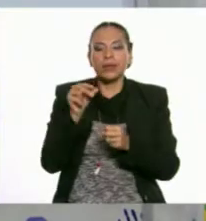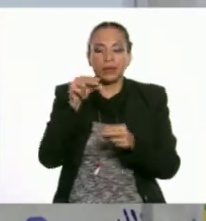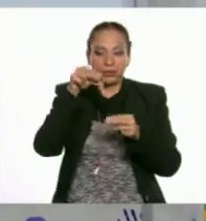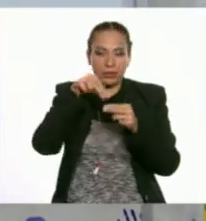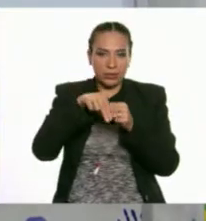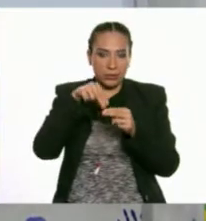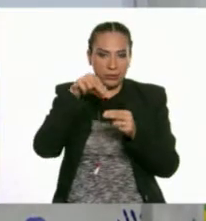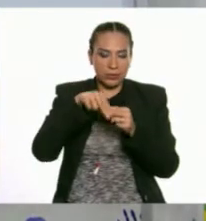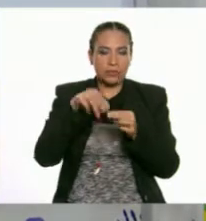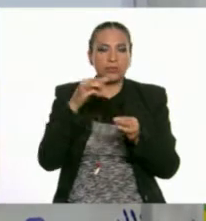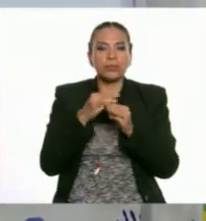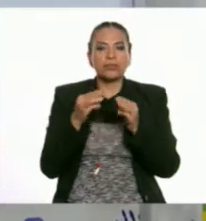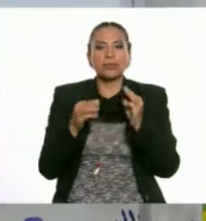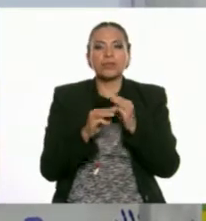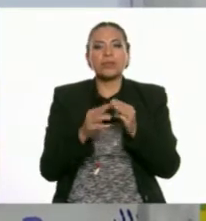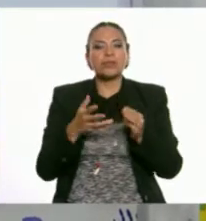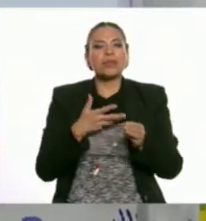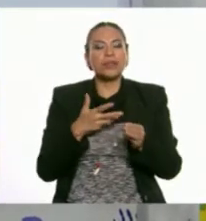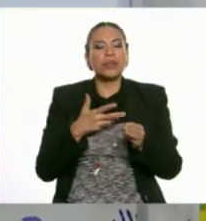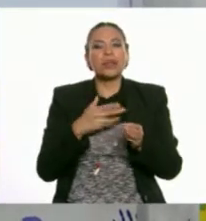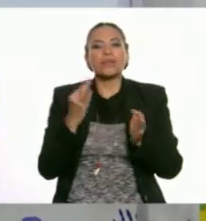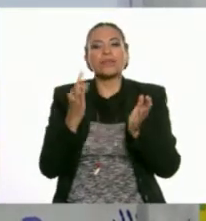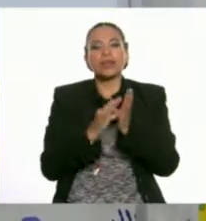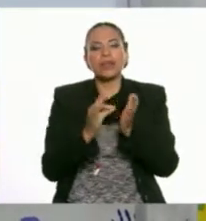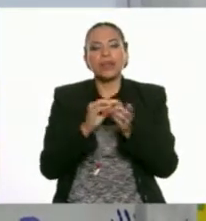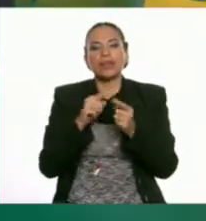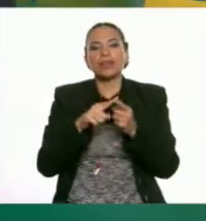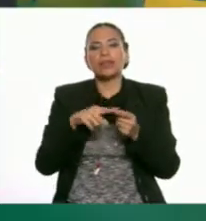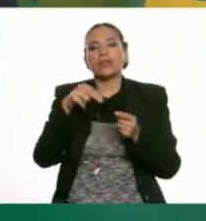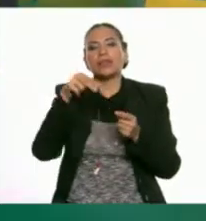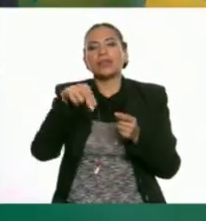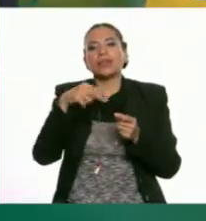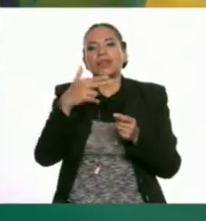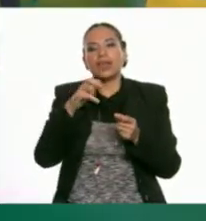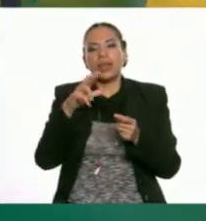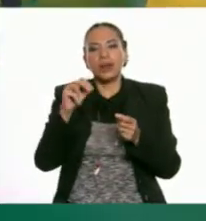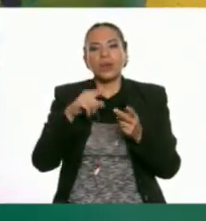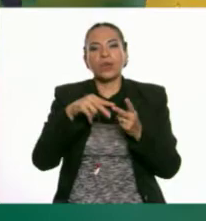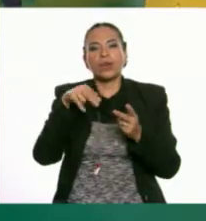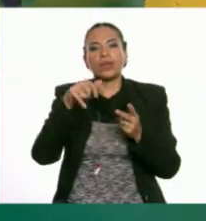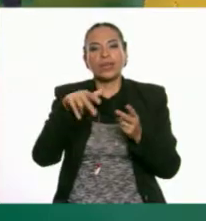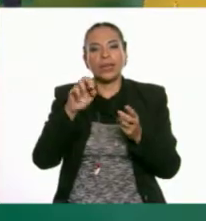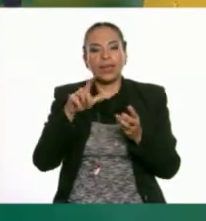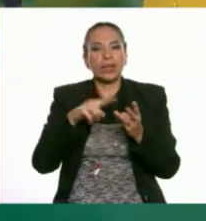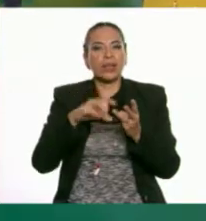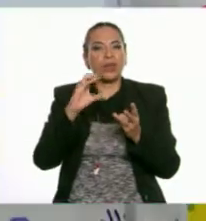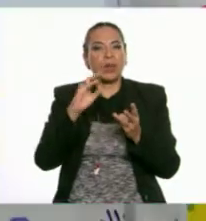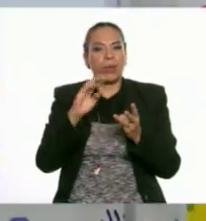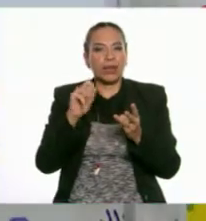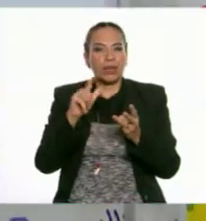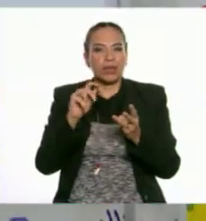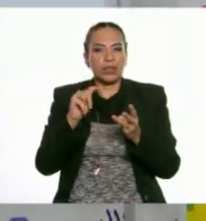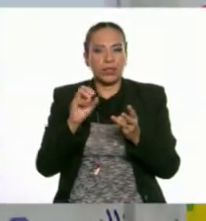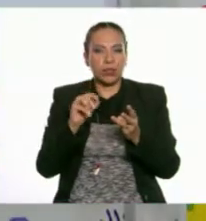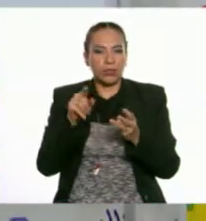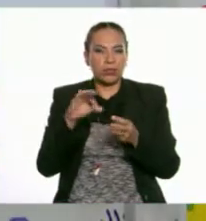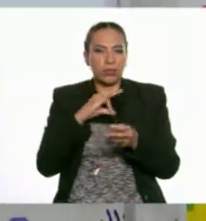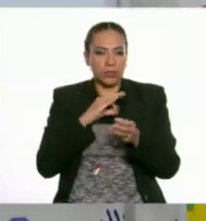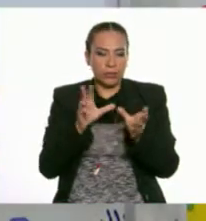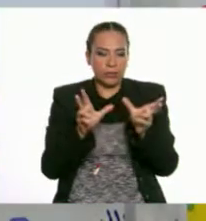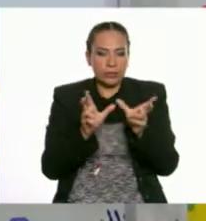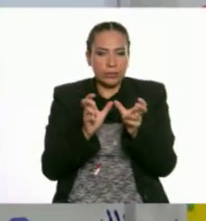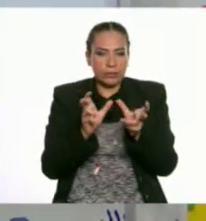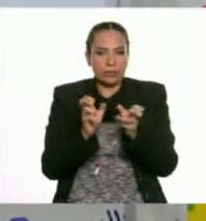clips o los materiales que tenían hierro, níquel o cobalto eran aquellos que podían ser atraíbles por los